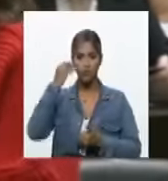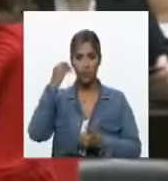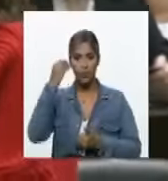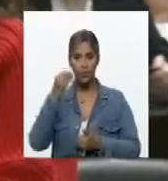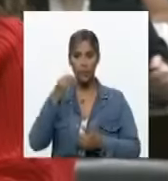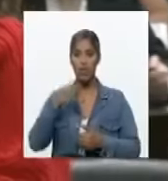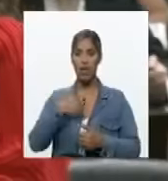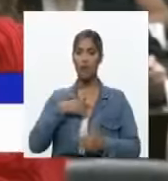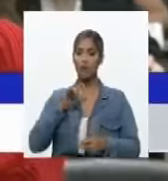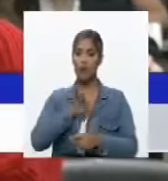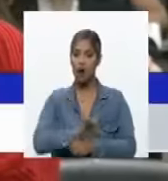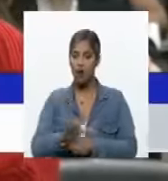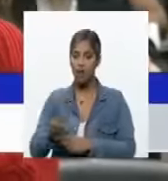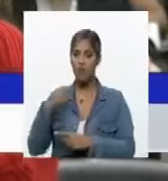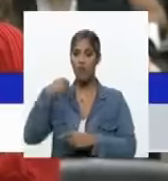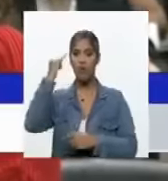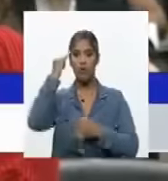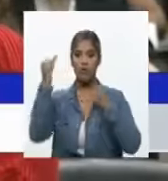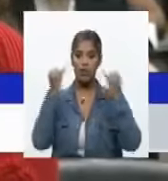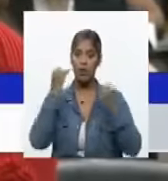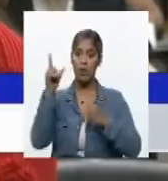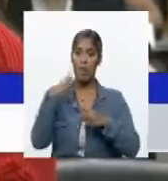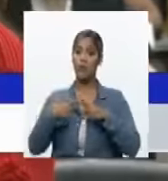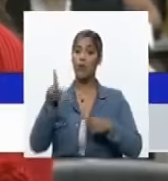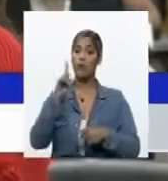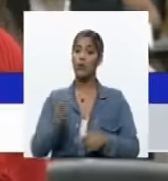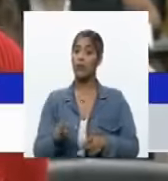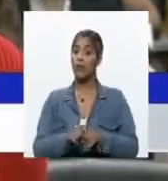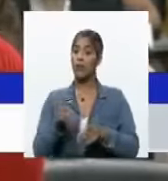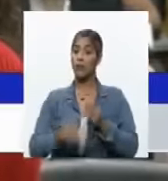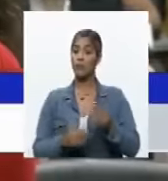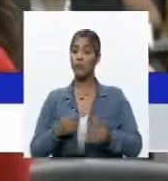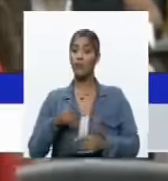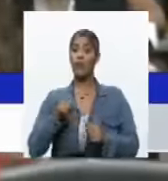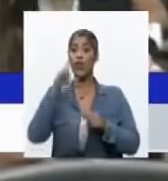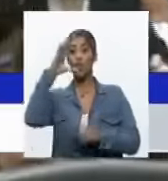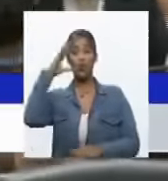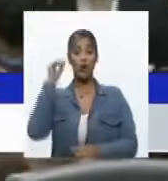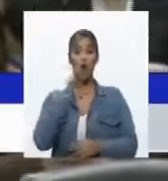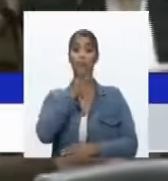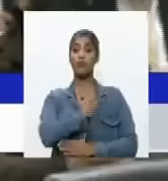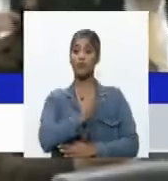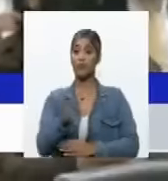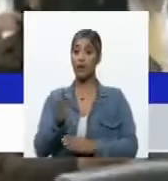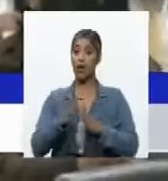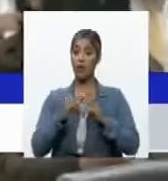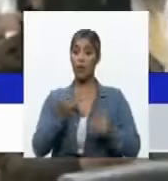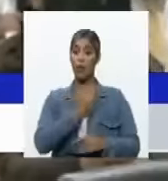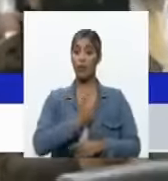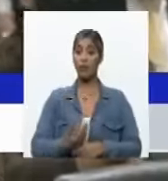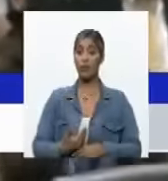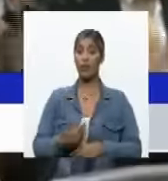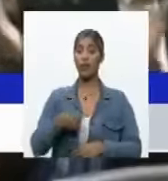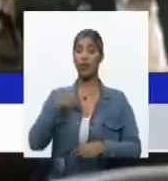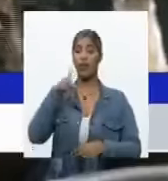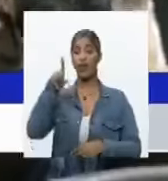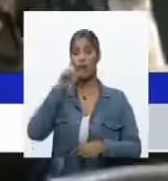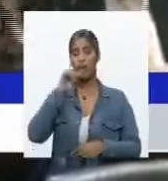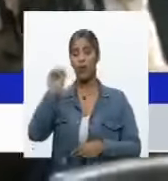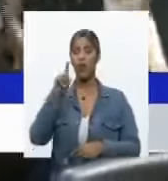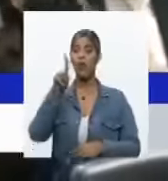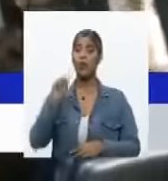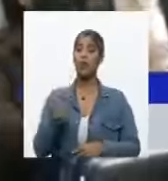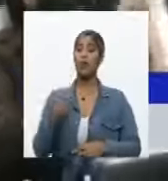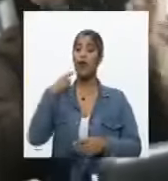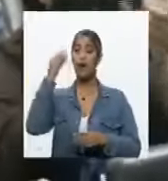la palabra, los de las ideas, pero también los de los hechos. Que Dios siga bendiciendo a nuestro presidente Nicolás, pero que además le